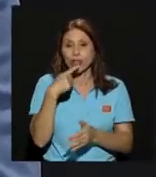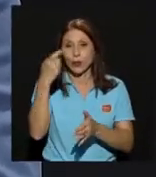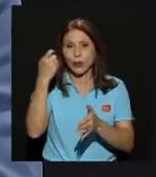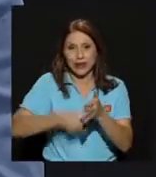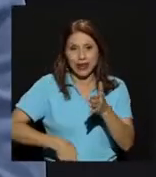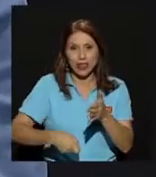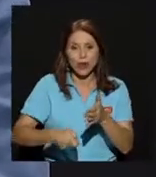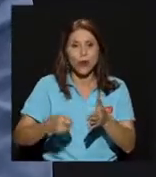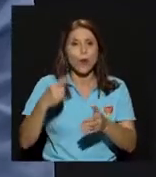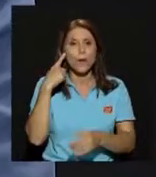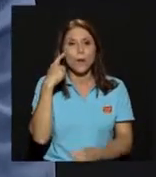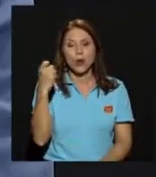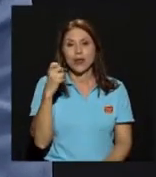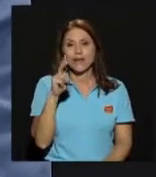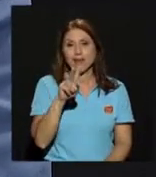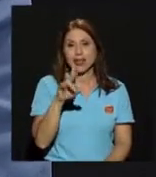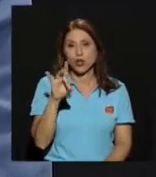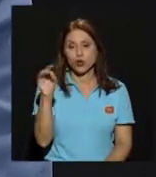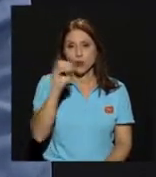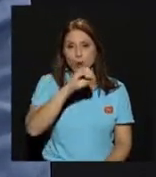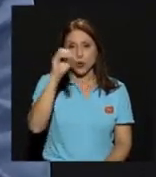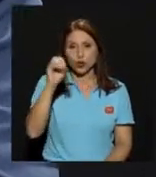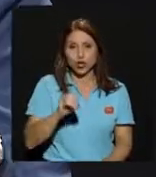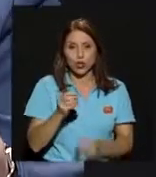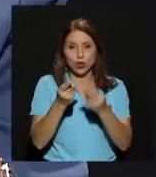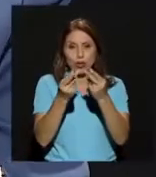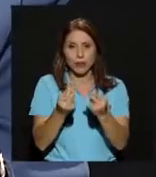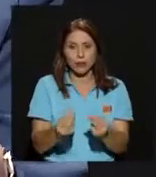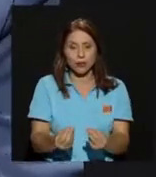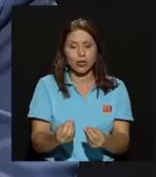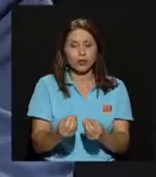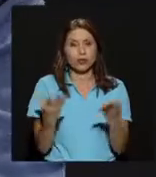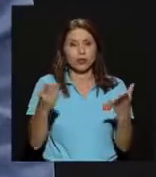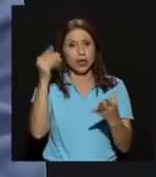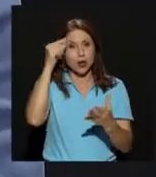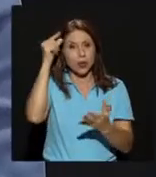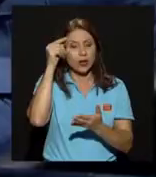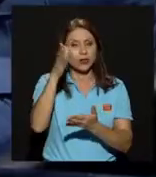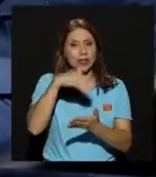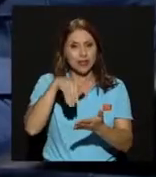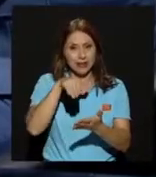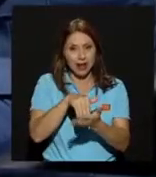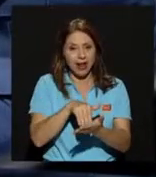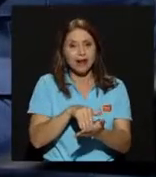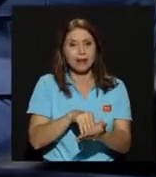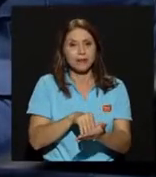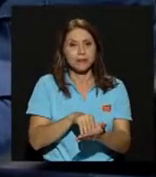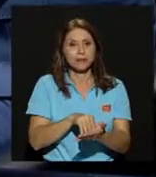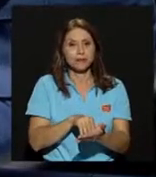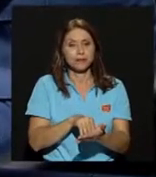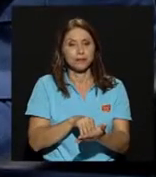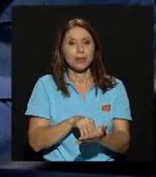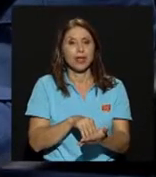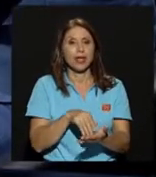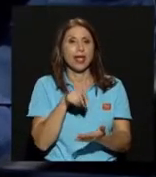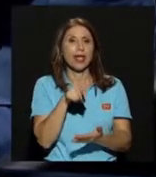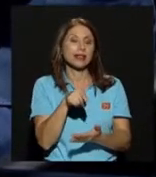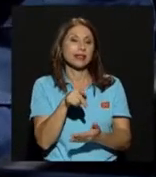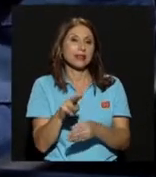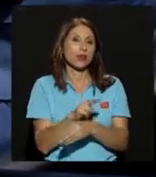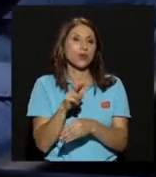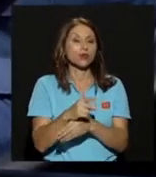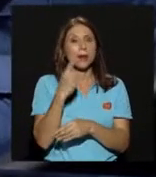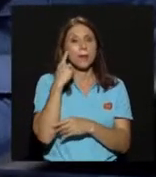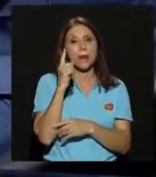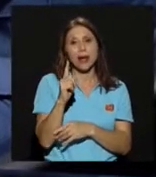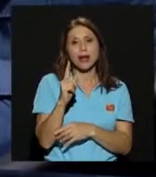el 28% del presupuesto del gobierno central solamente estoy hablando está destinado al pago